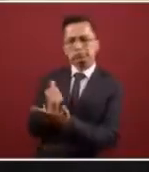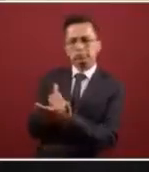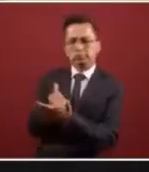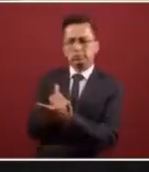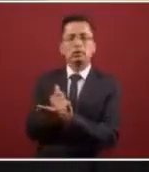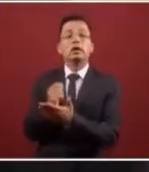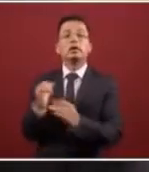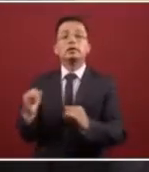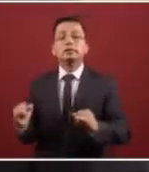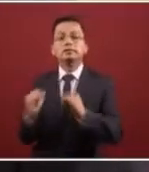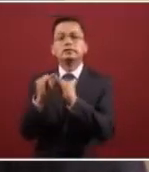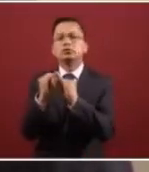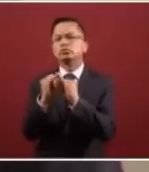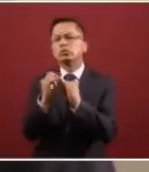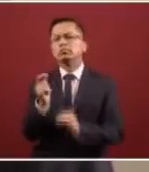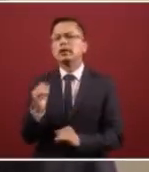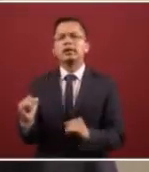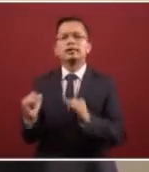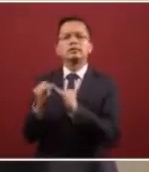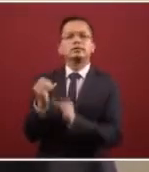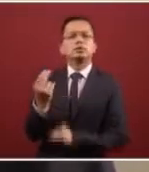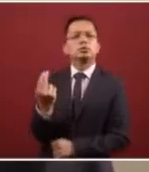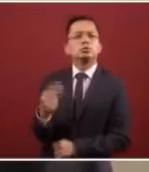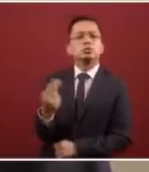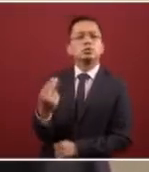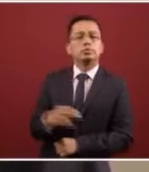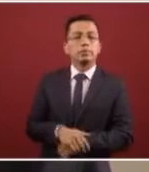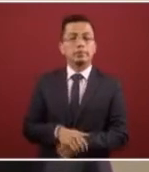Instituto para Devolverle al Pueblo lo Robado.